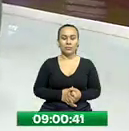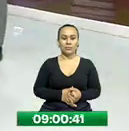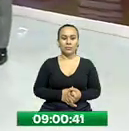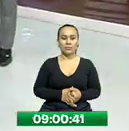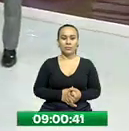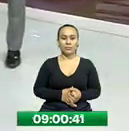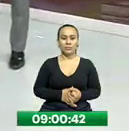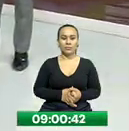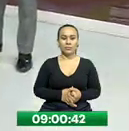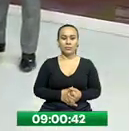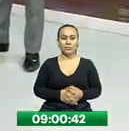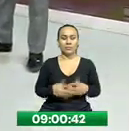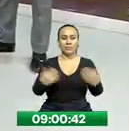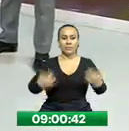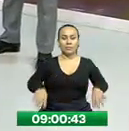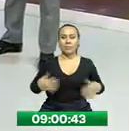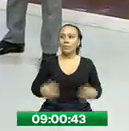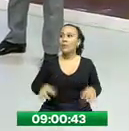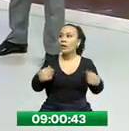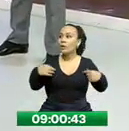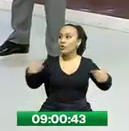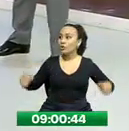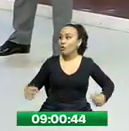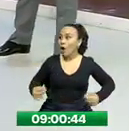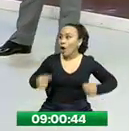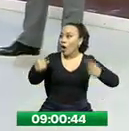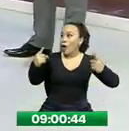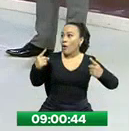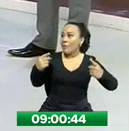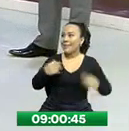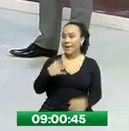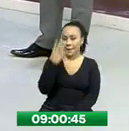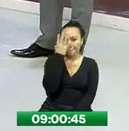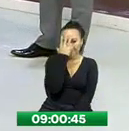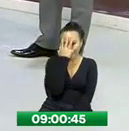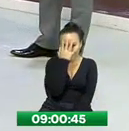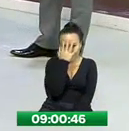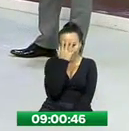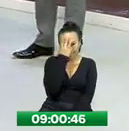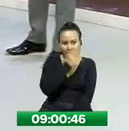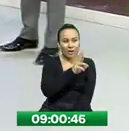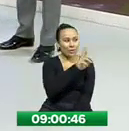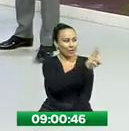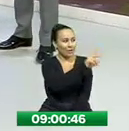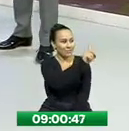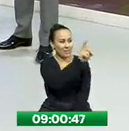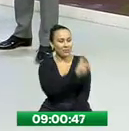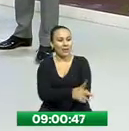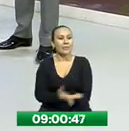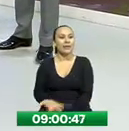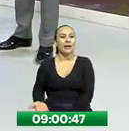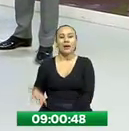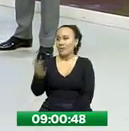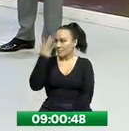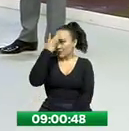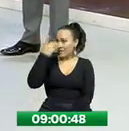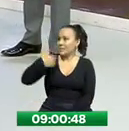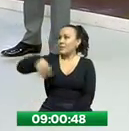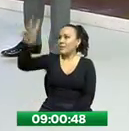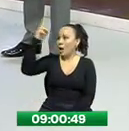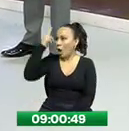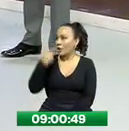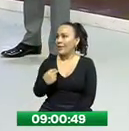Tremendo ese caso. Bueno, realmente estamos sorprendidos. Es realmente vergonzoso porque están los dos ahí. Yo preguntaba, ¿por qué no se van a un